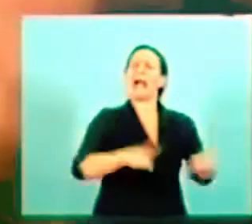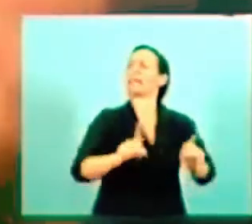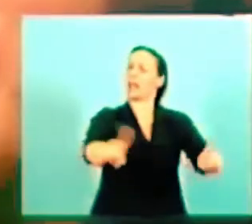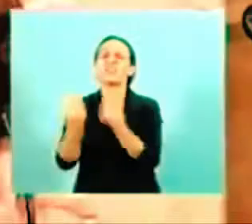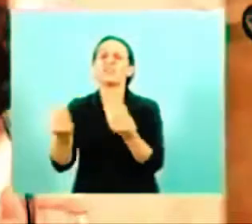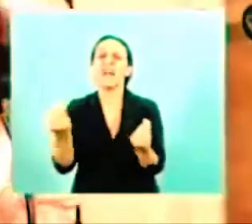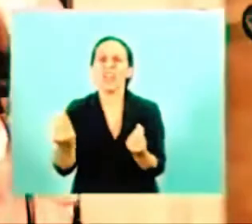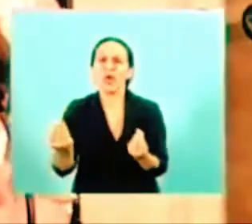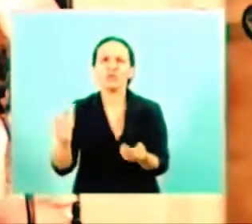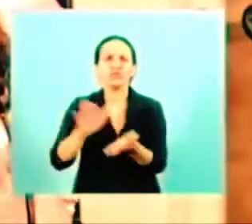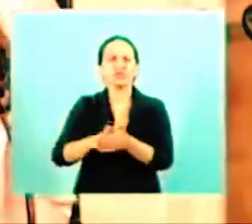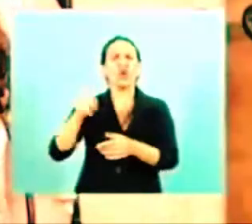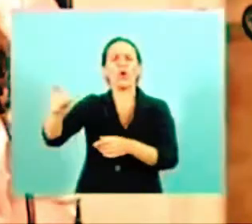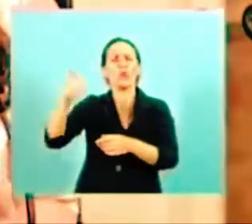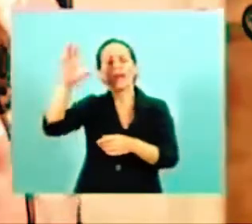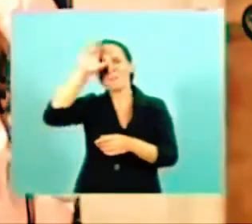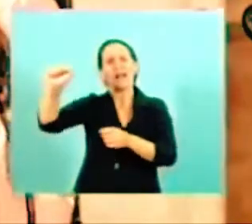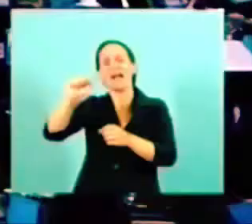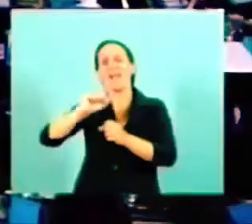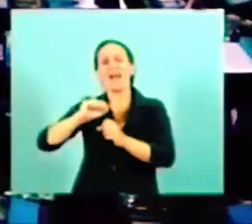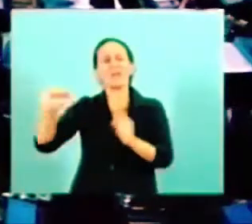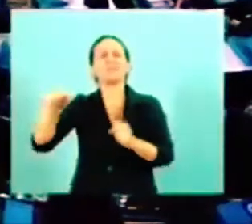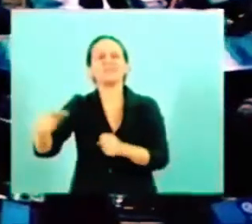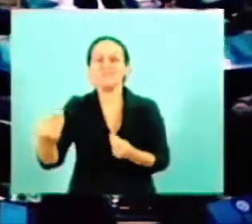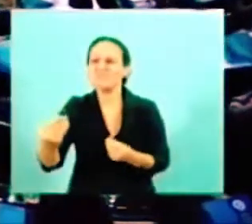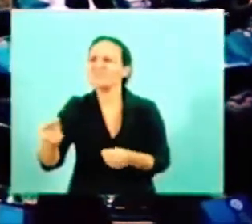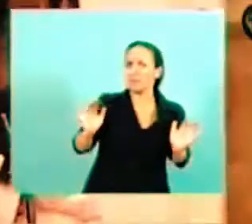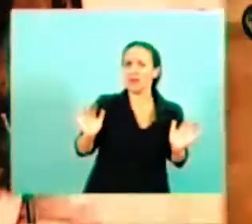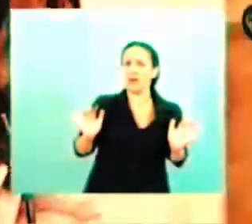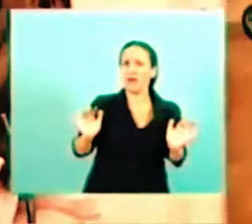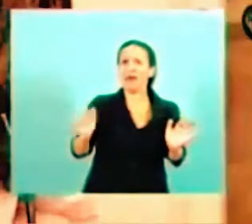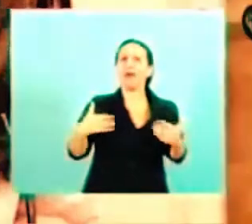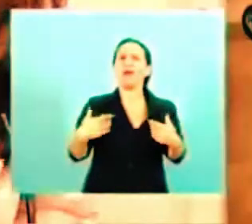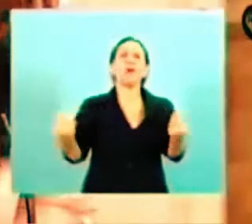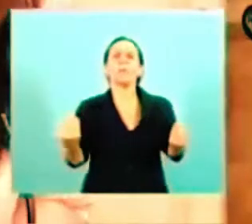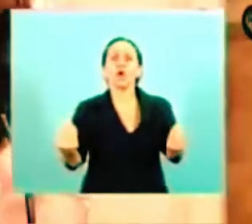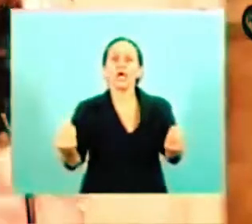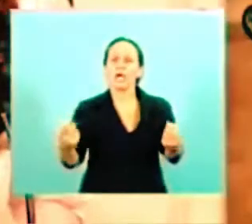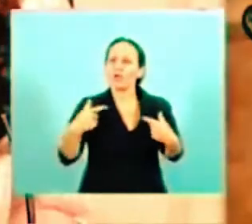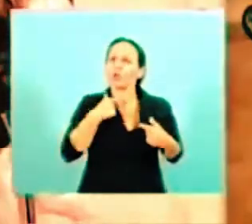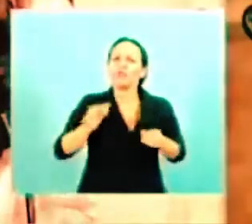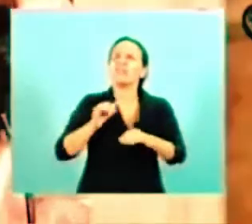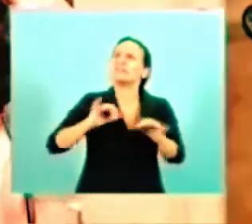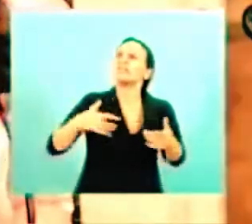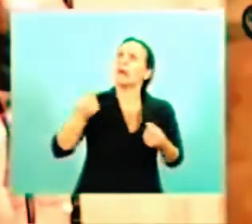del atentado de la Embajada de Israel? ¿Quiénes son los condenados? Cuando